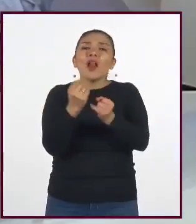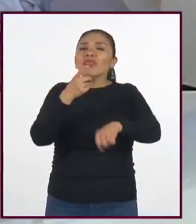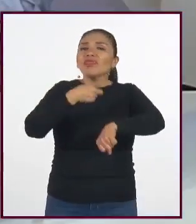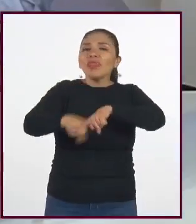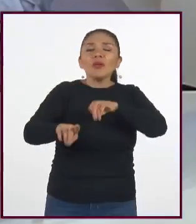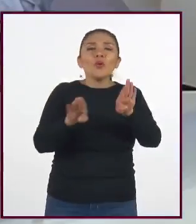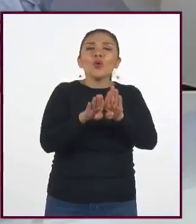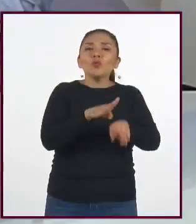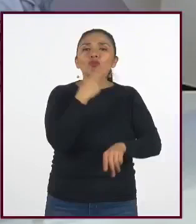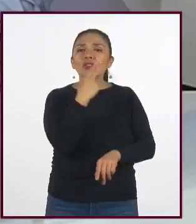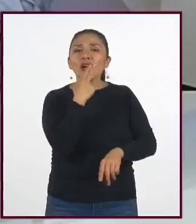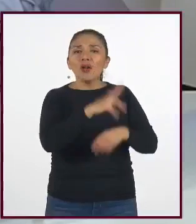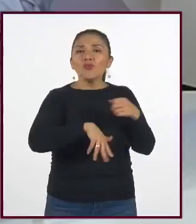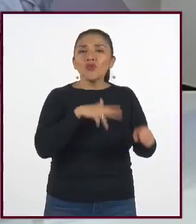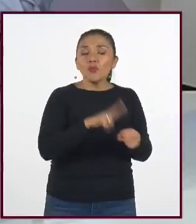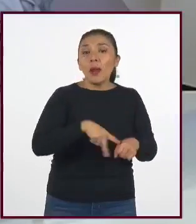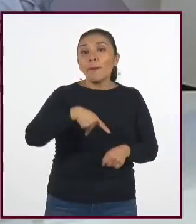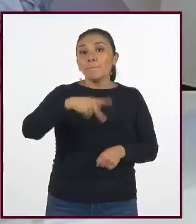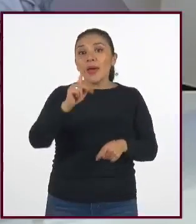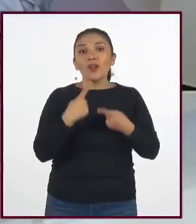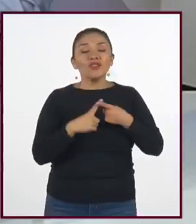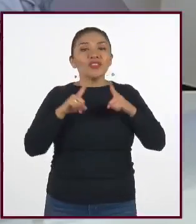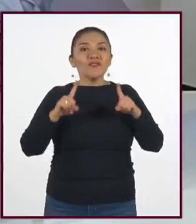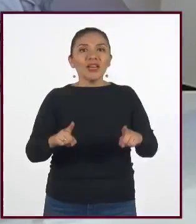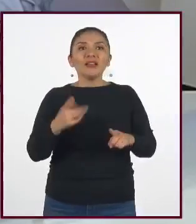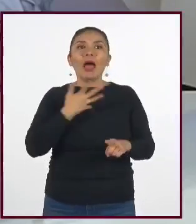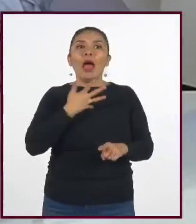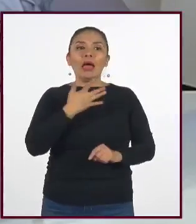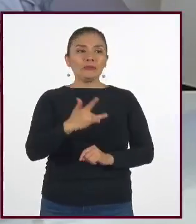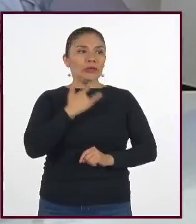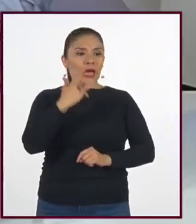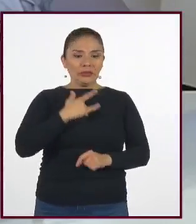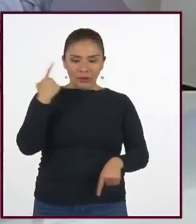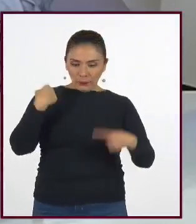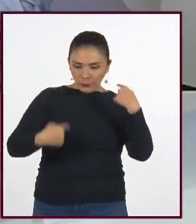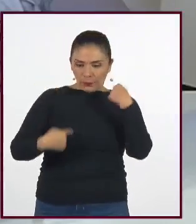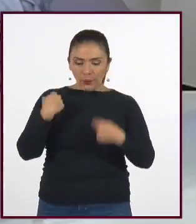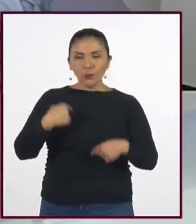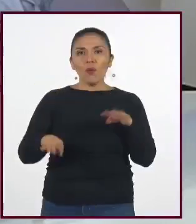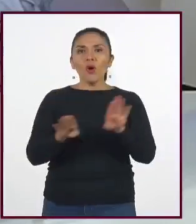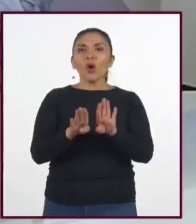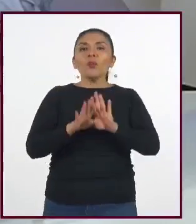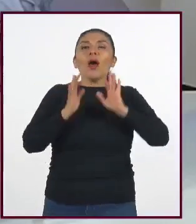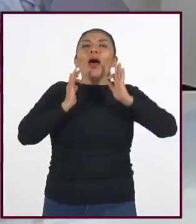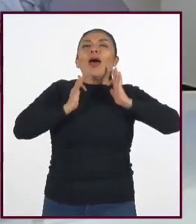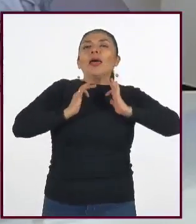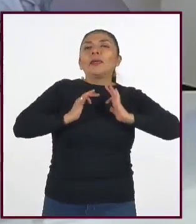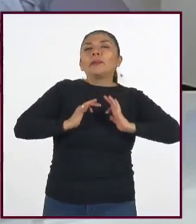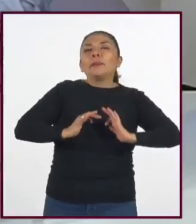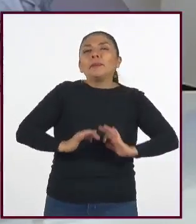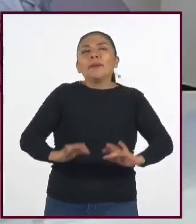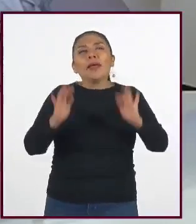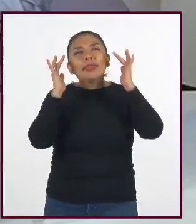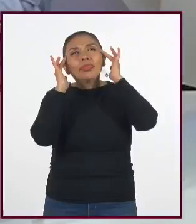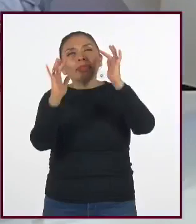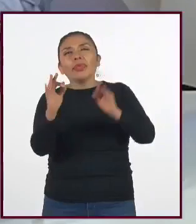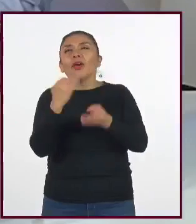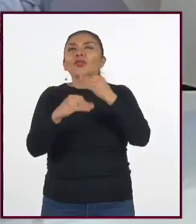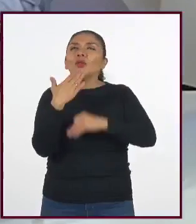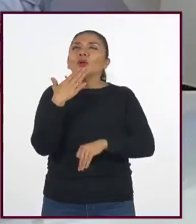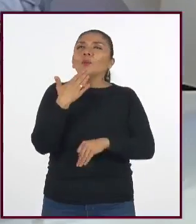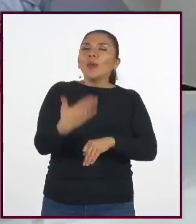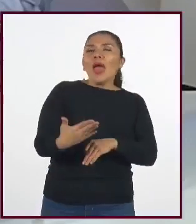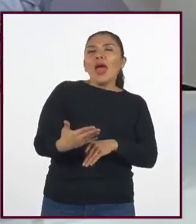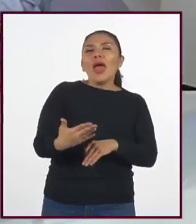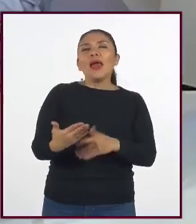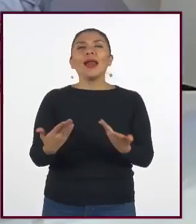única diferencia es que, me imagino, te da esta sensación de relajación, de que todo está bien, y entonces